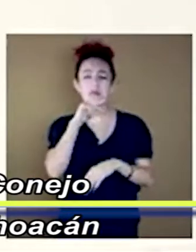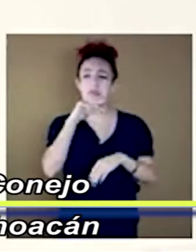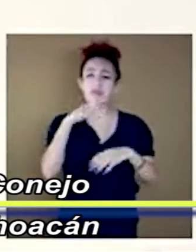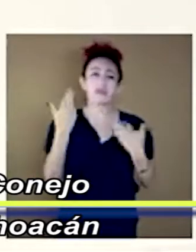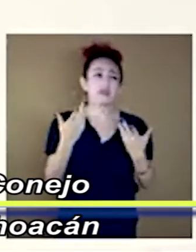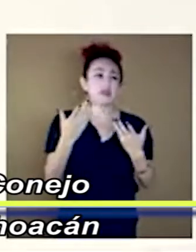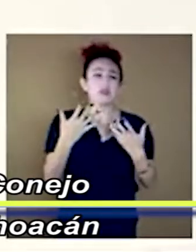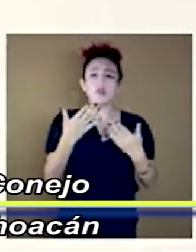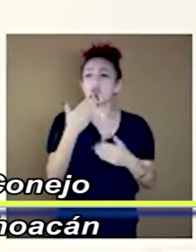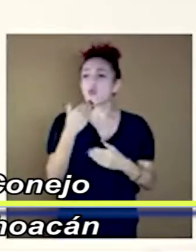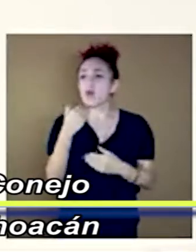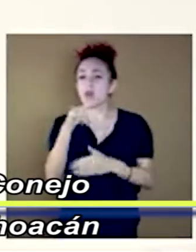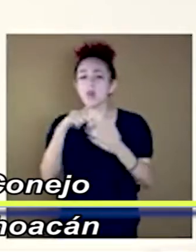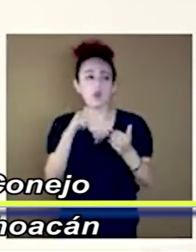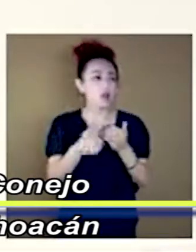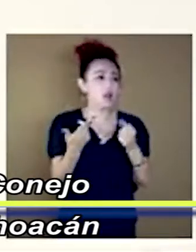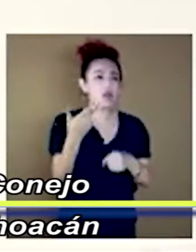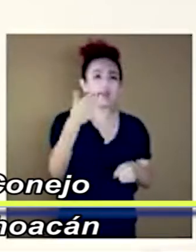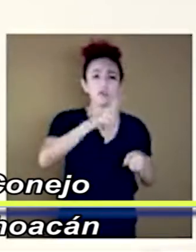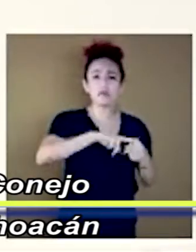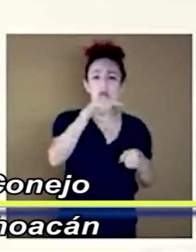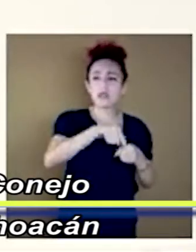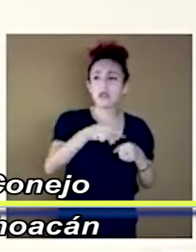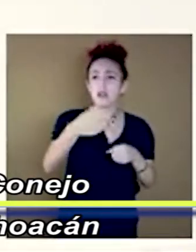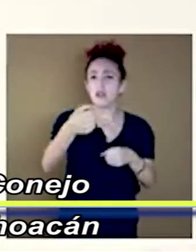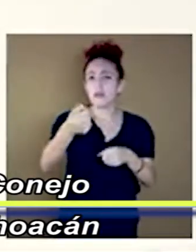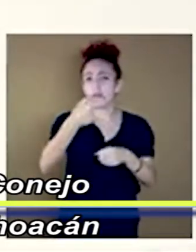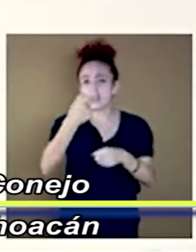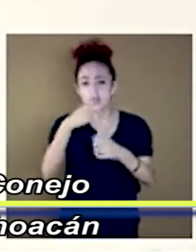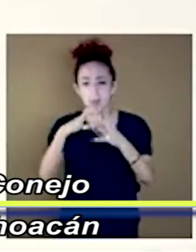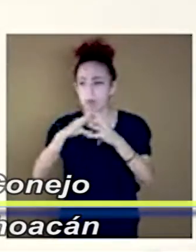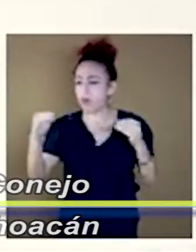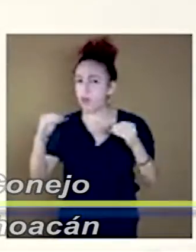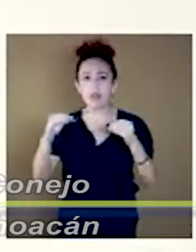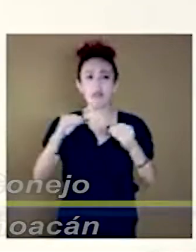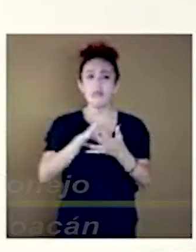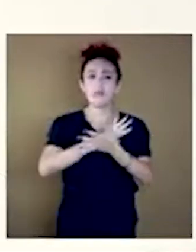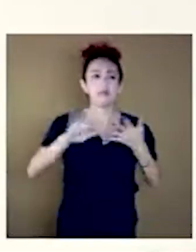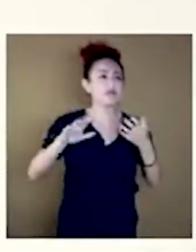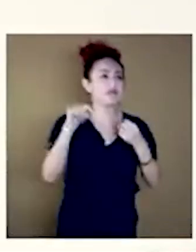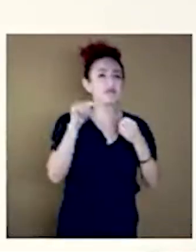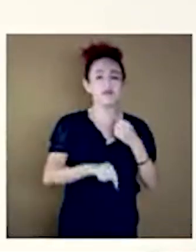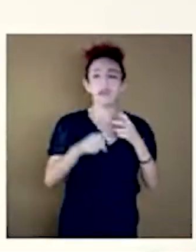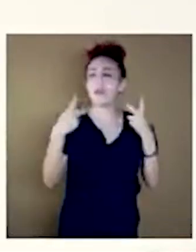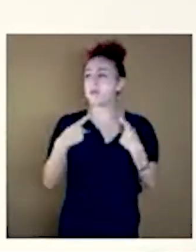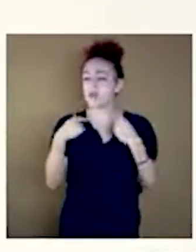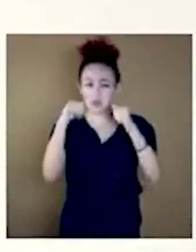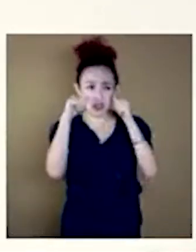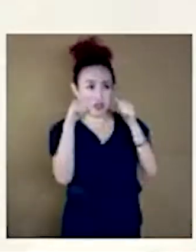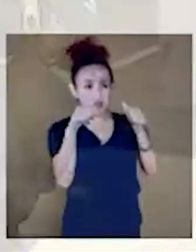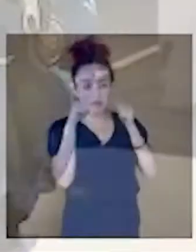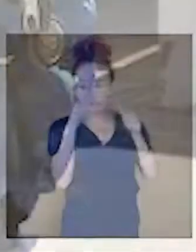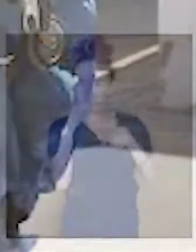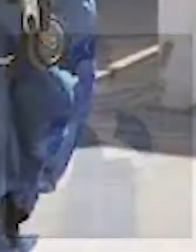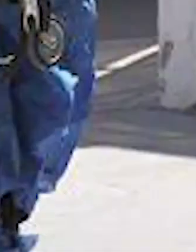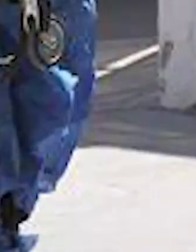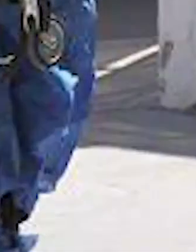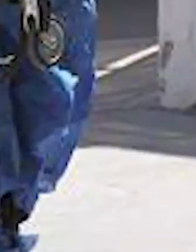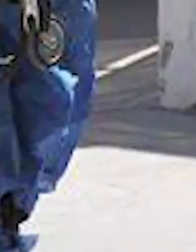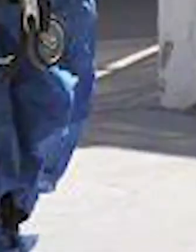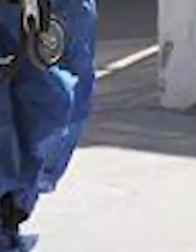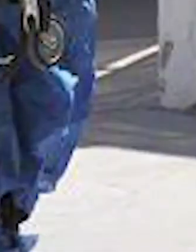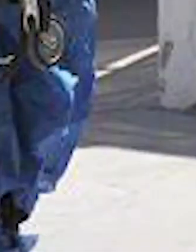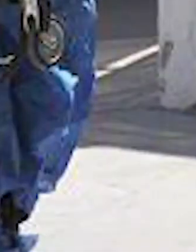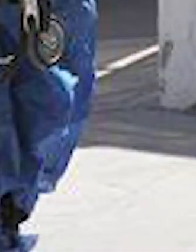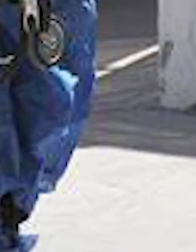agotaban los espacios, los medicamentos, el personal médico ya no daba abasto a atender los enfermos. Ante